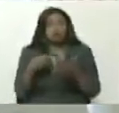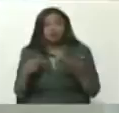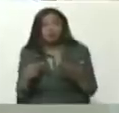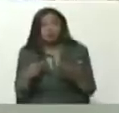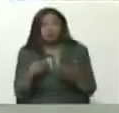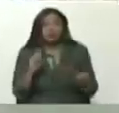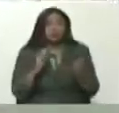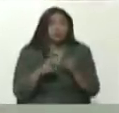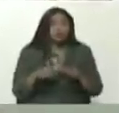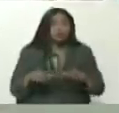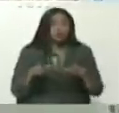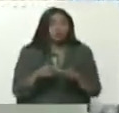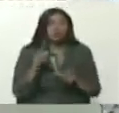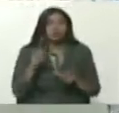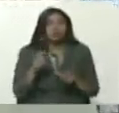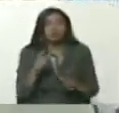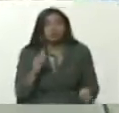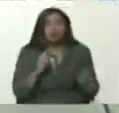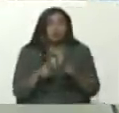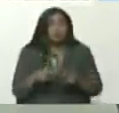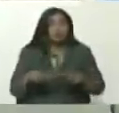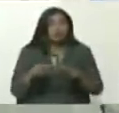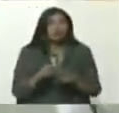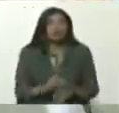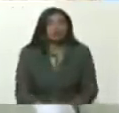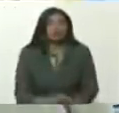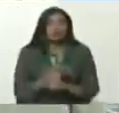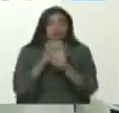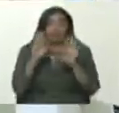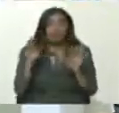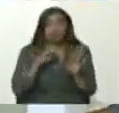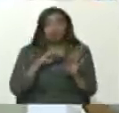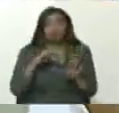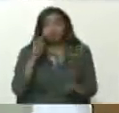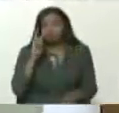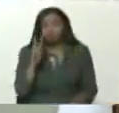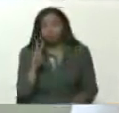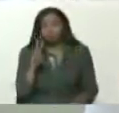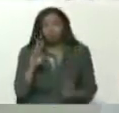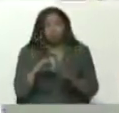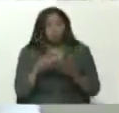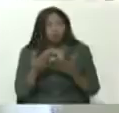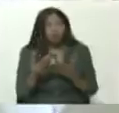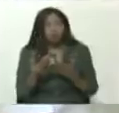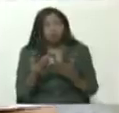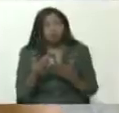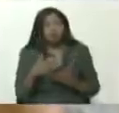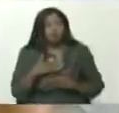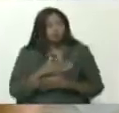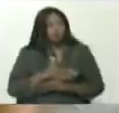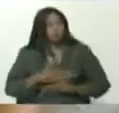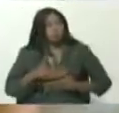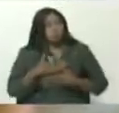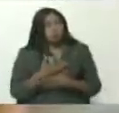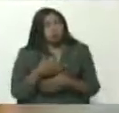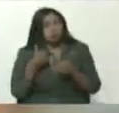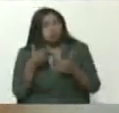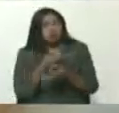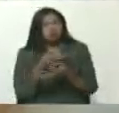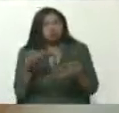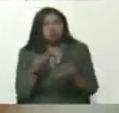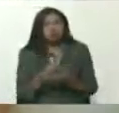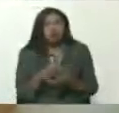otro compañero mío lo pasa de aquel lado. Correcto, y de aquí lo van, fíjense los cuadernos. ¡Qué calidad! ¿Dónde está la